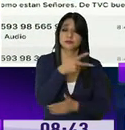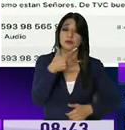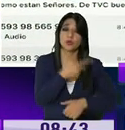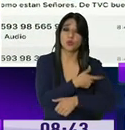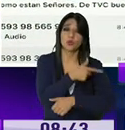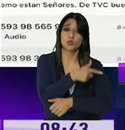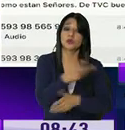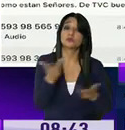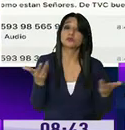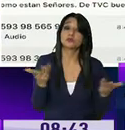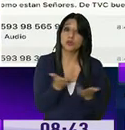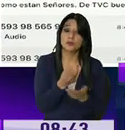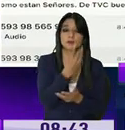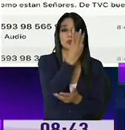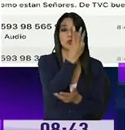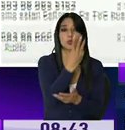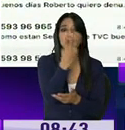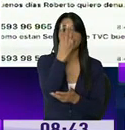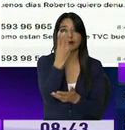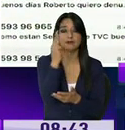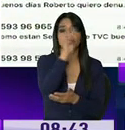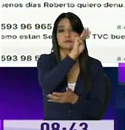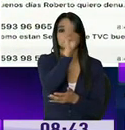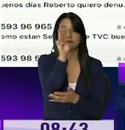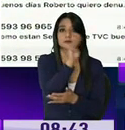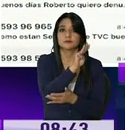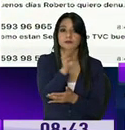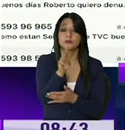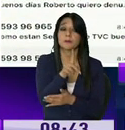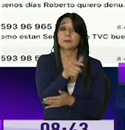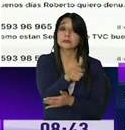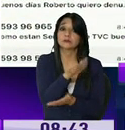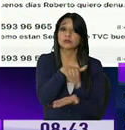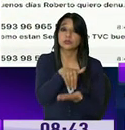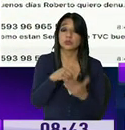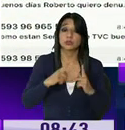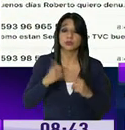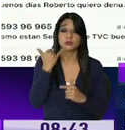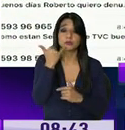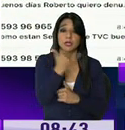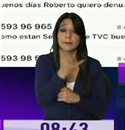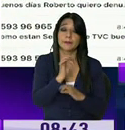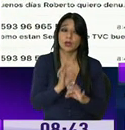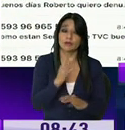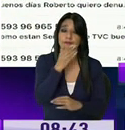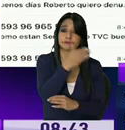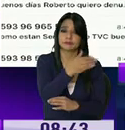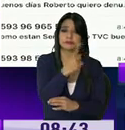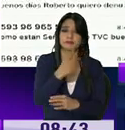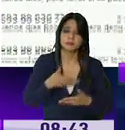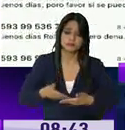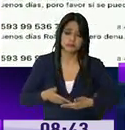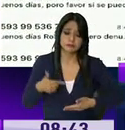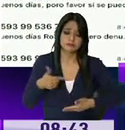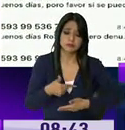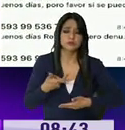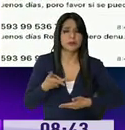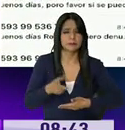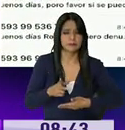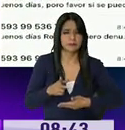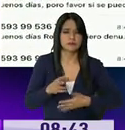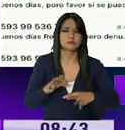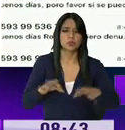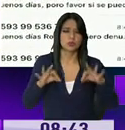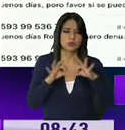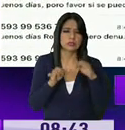¿Cómo enterarse? La página del ministerio o en el mismo subcentro usted puede llamar. Y él ha dicho que si son pequeñitos y todo, o sea, hay asistencia,